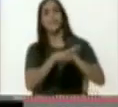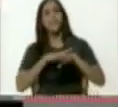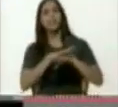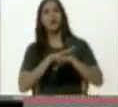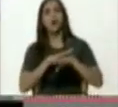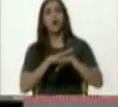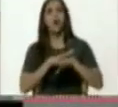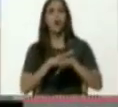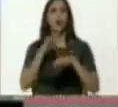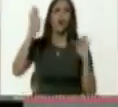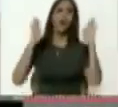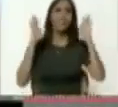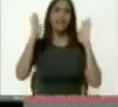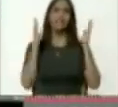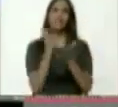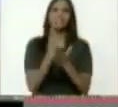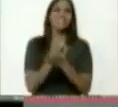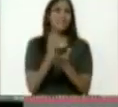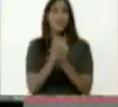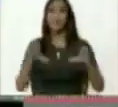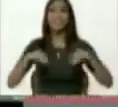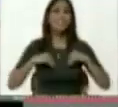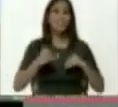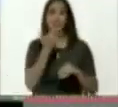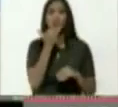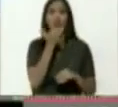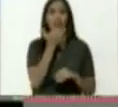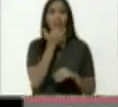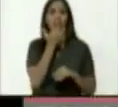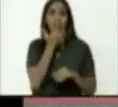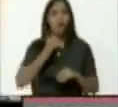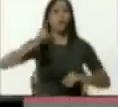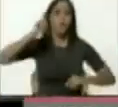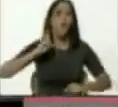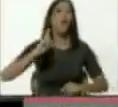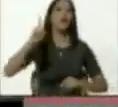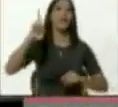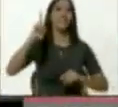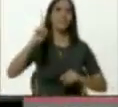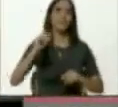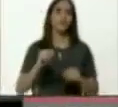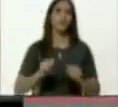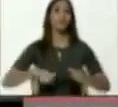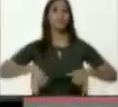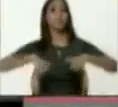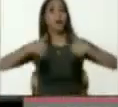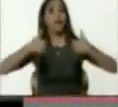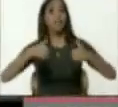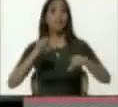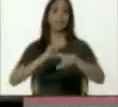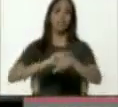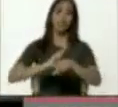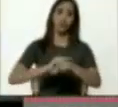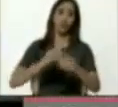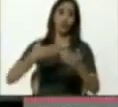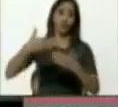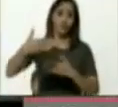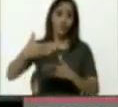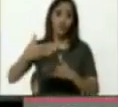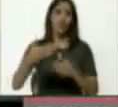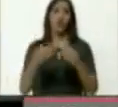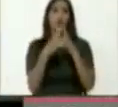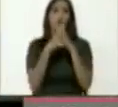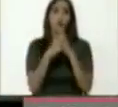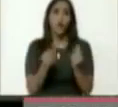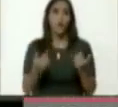un candidato que siempre está dispuesto a reconocer sus faltas, por eso lo aclaman. Más allá que el doctor Aguad, como todos